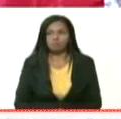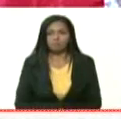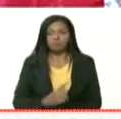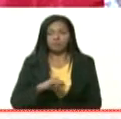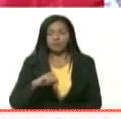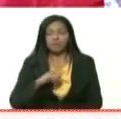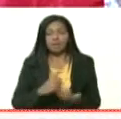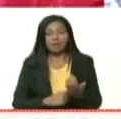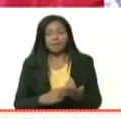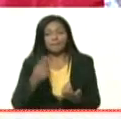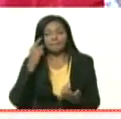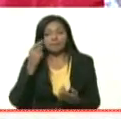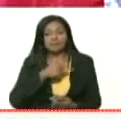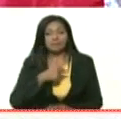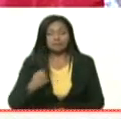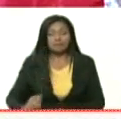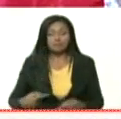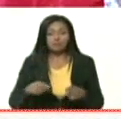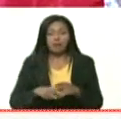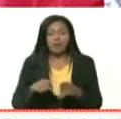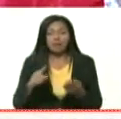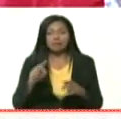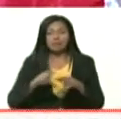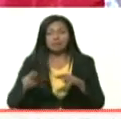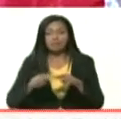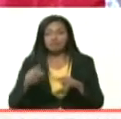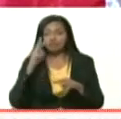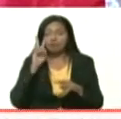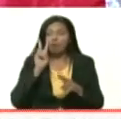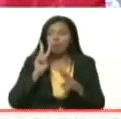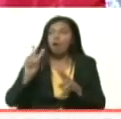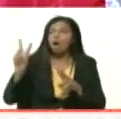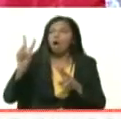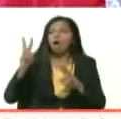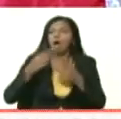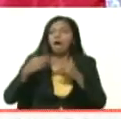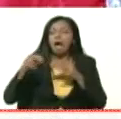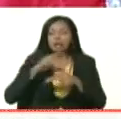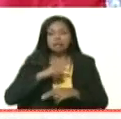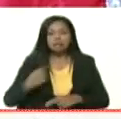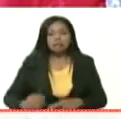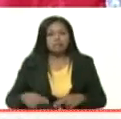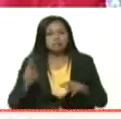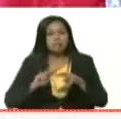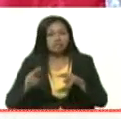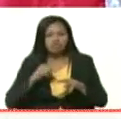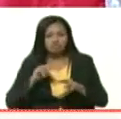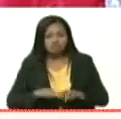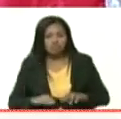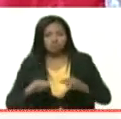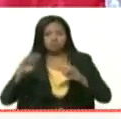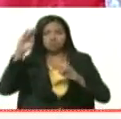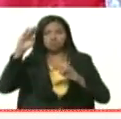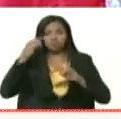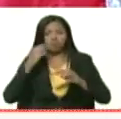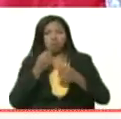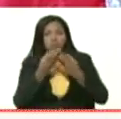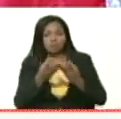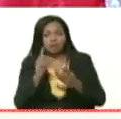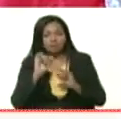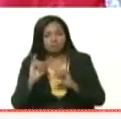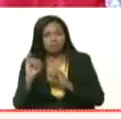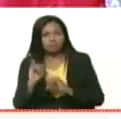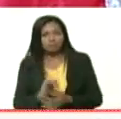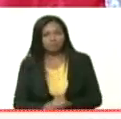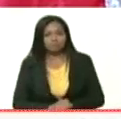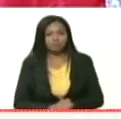China. Desde niño admiro a China. Desde niño, embajador, yo a usted le conté